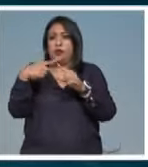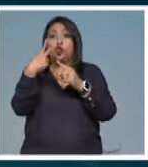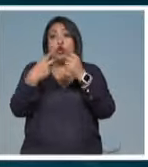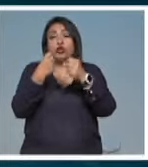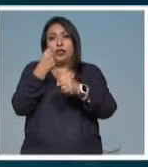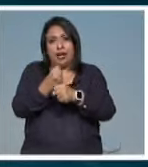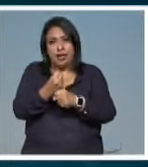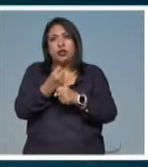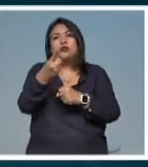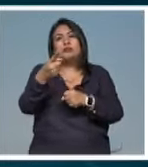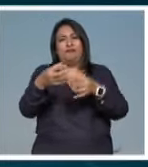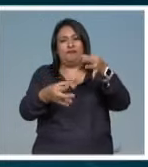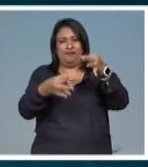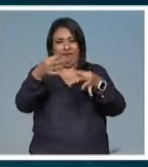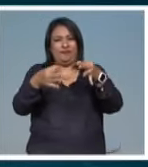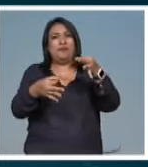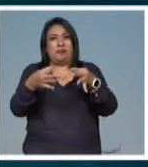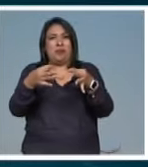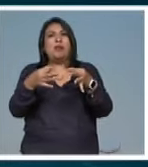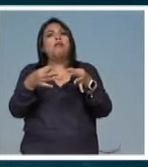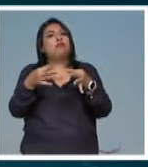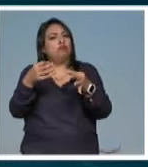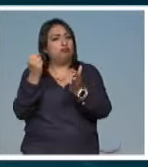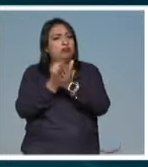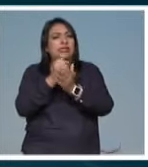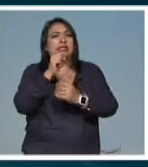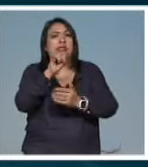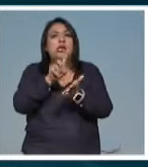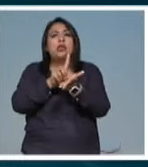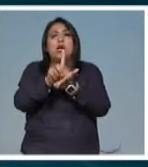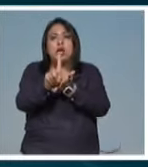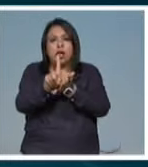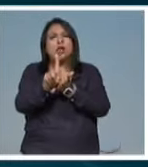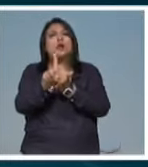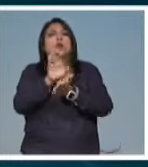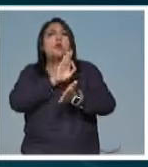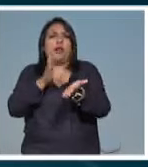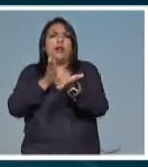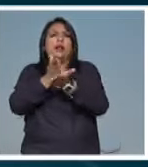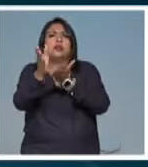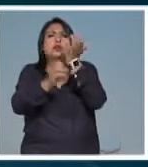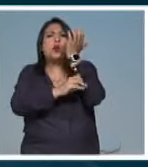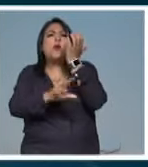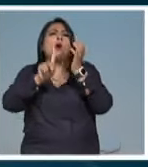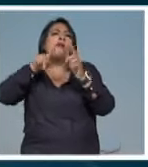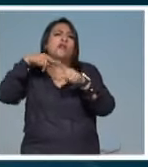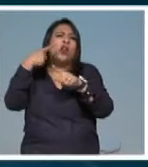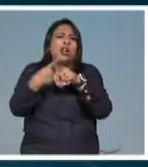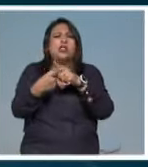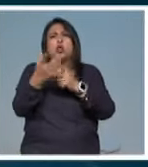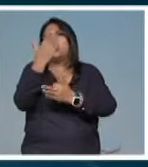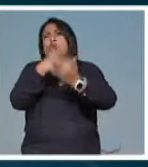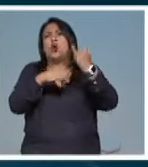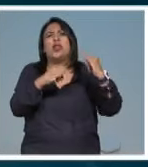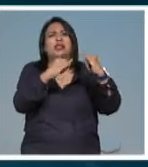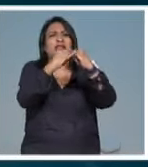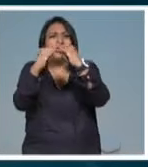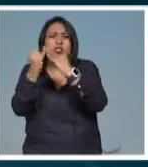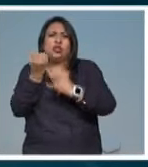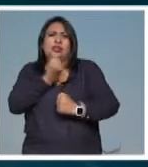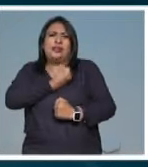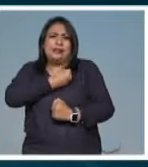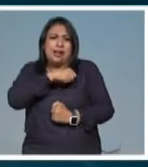2 años. La Suprema Corte de Justicia refrendó el derecho que garantiza el acceso al aborto por violación en todas las instituciones de